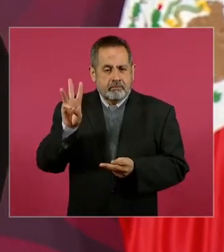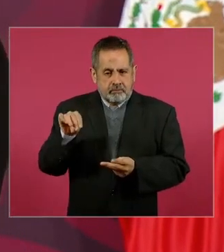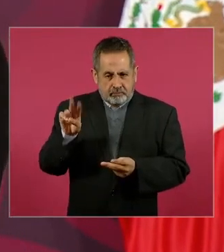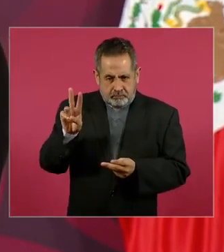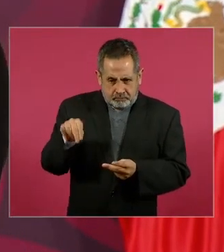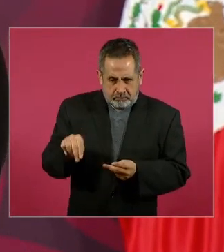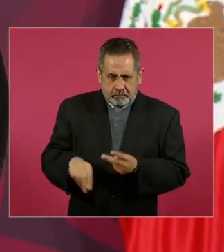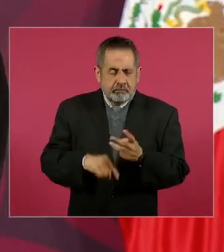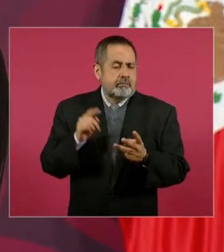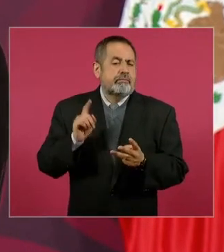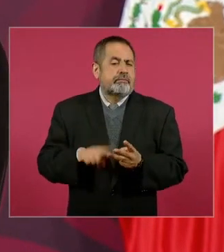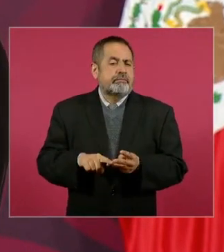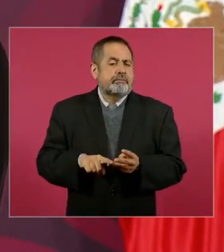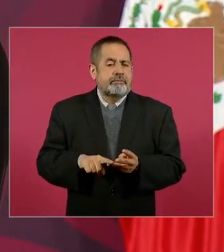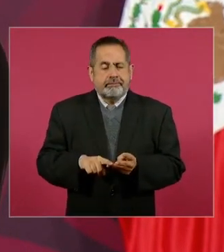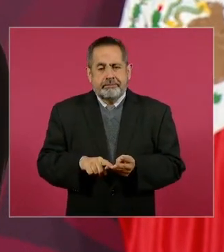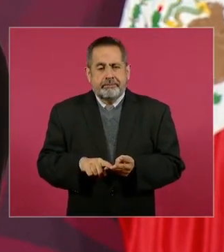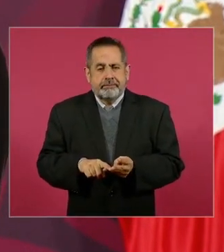Walmart,